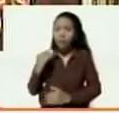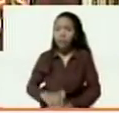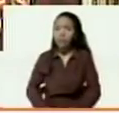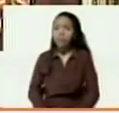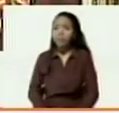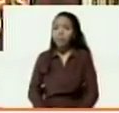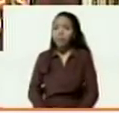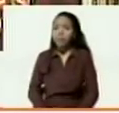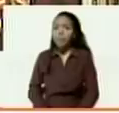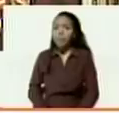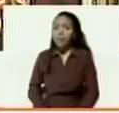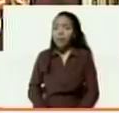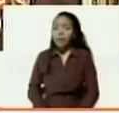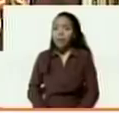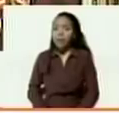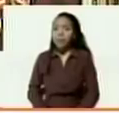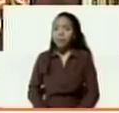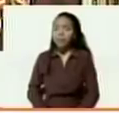Convictos y confesos